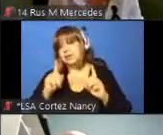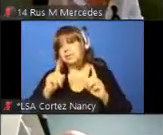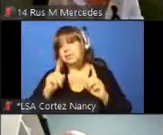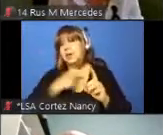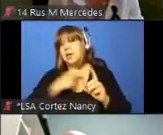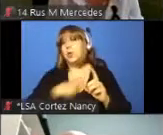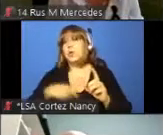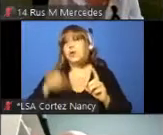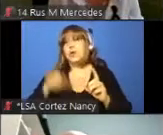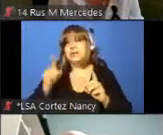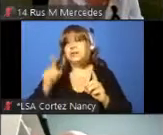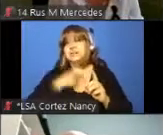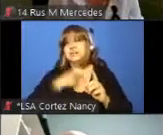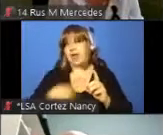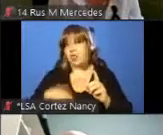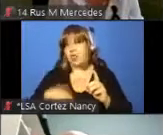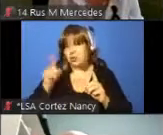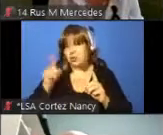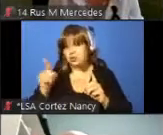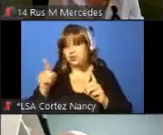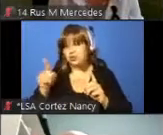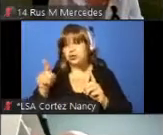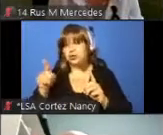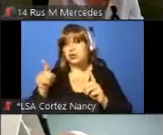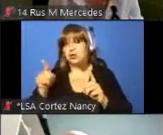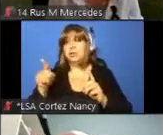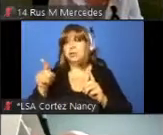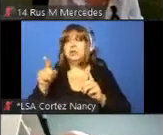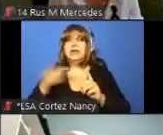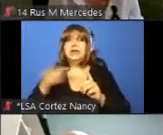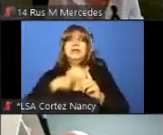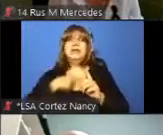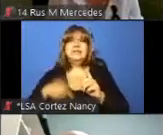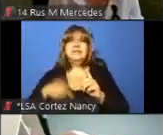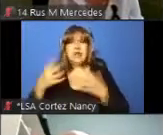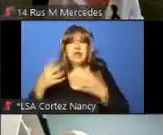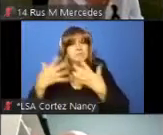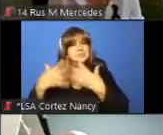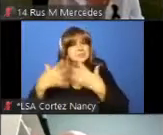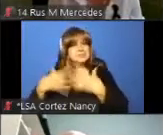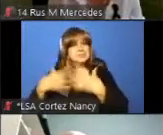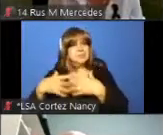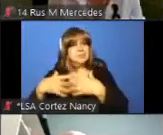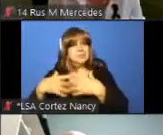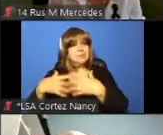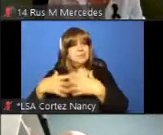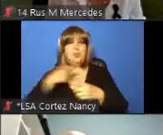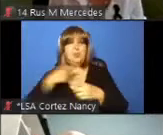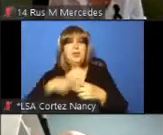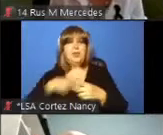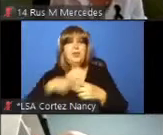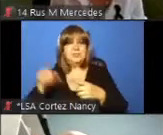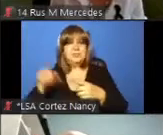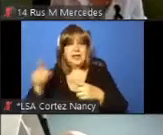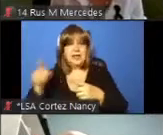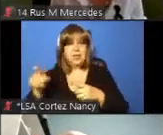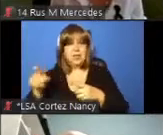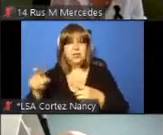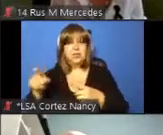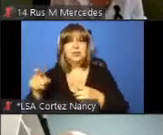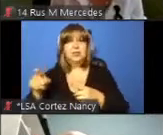muestra que muchas veces los mecanismos del estado y los mecanismos institucionales lejos de ser